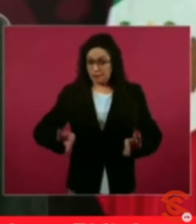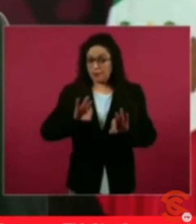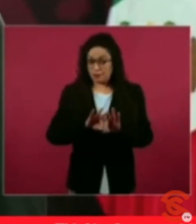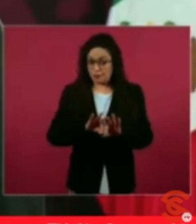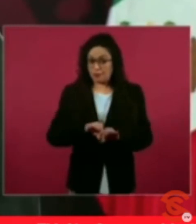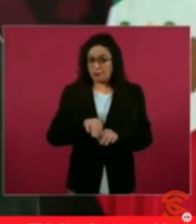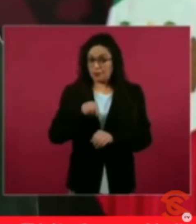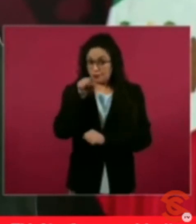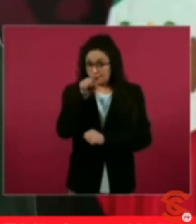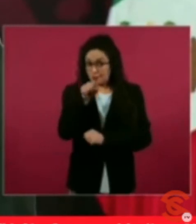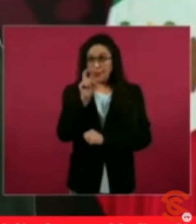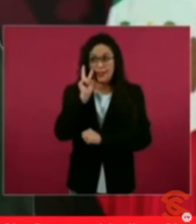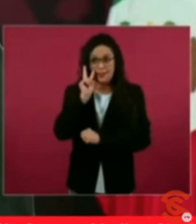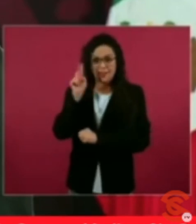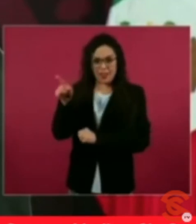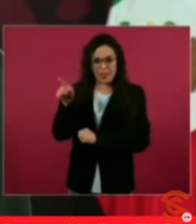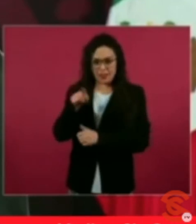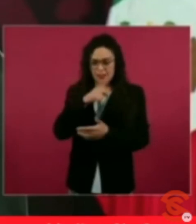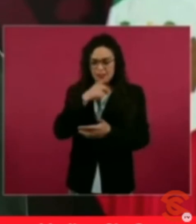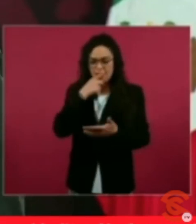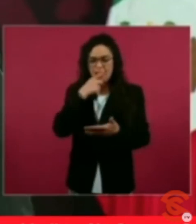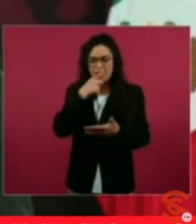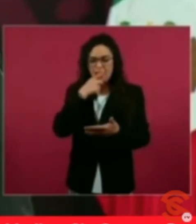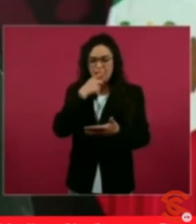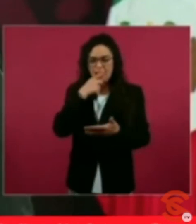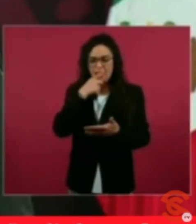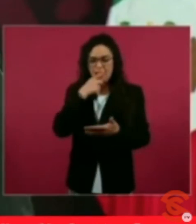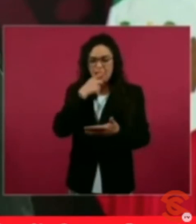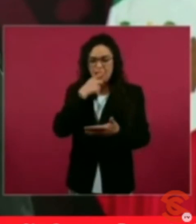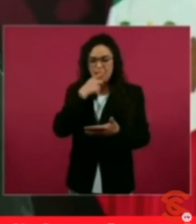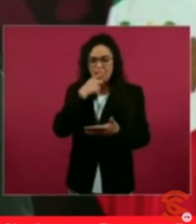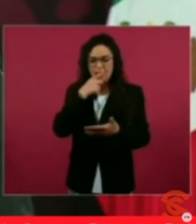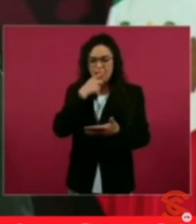el relato de la sentencia.